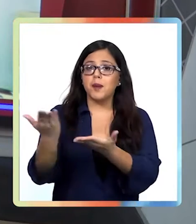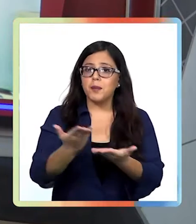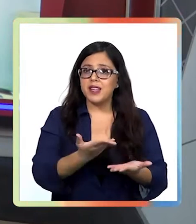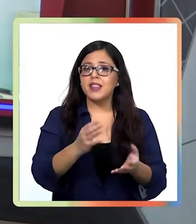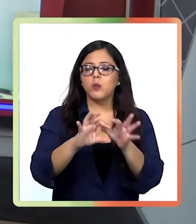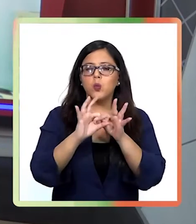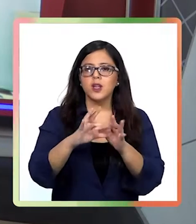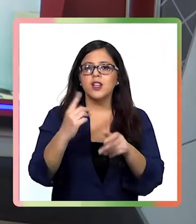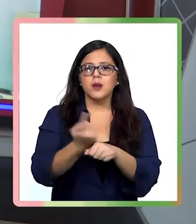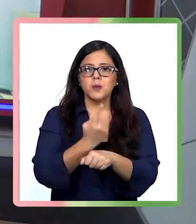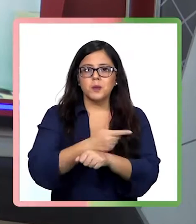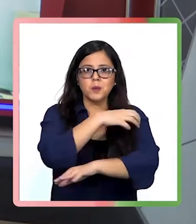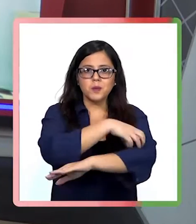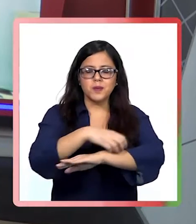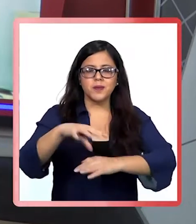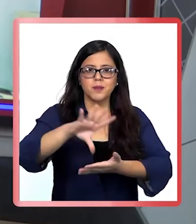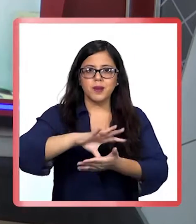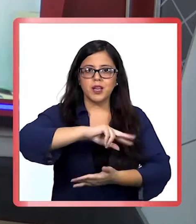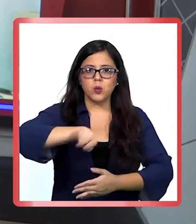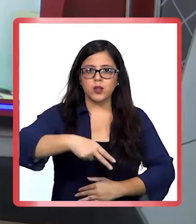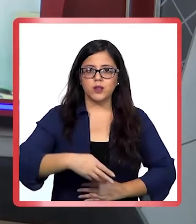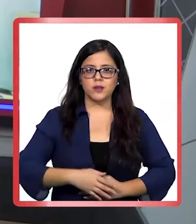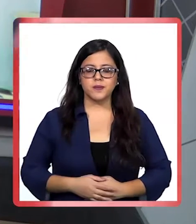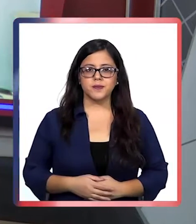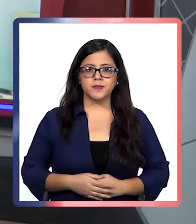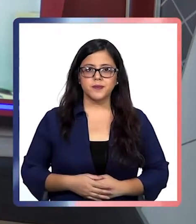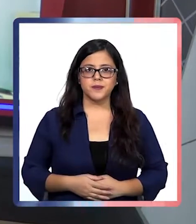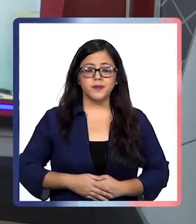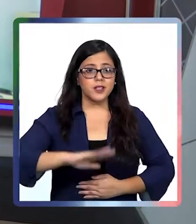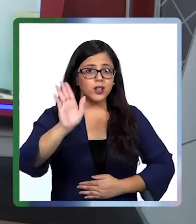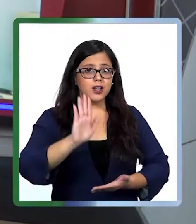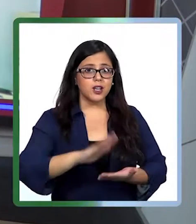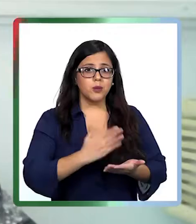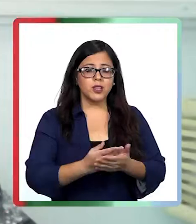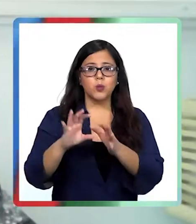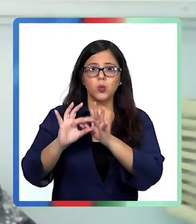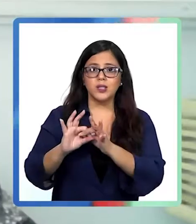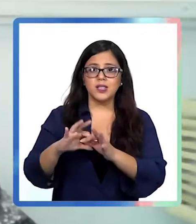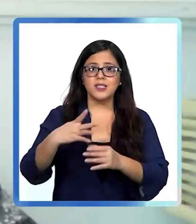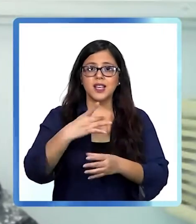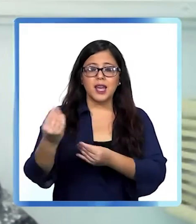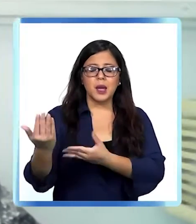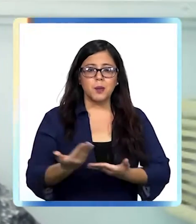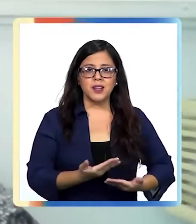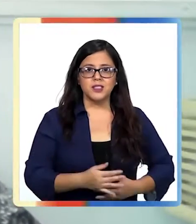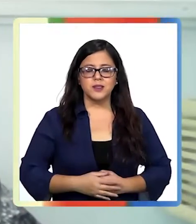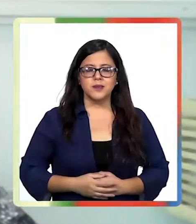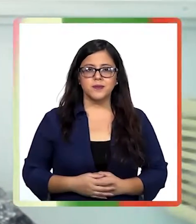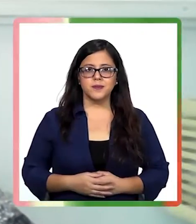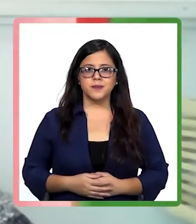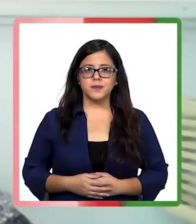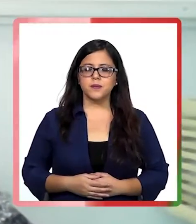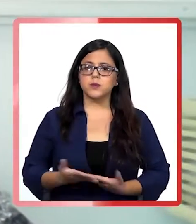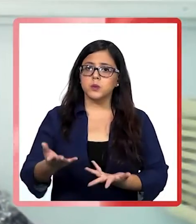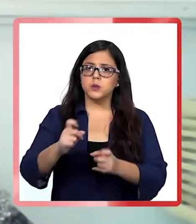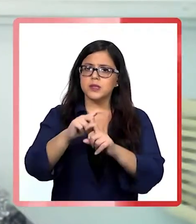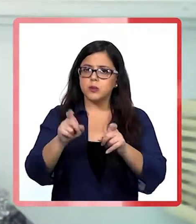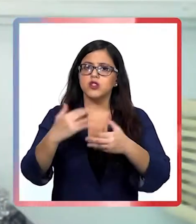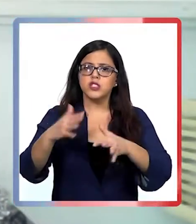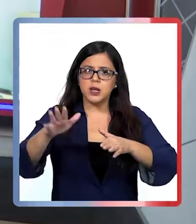Chile. Doctora, bienvenida y como siempre, muchísimas gracias por conversar con las regiones de nuestro país. Hola, ¿cómo estás? Muchas gracias por la